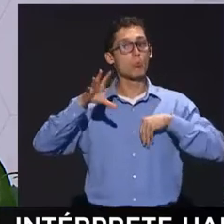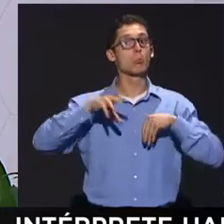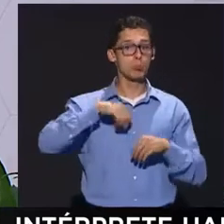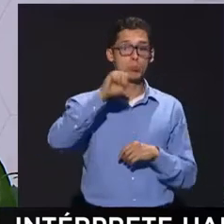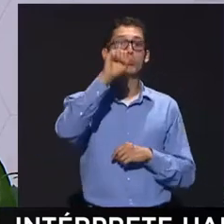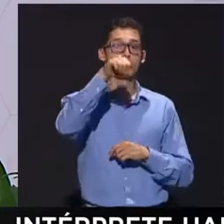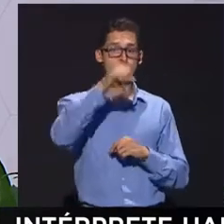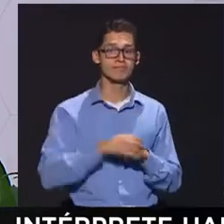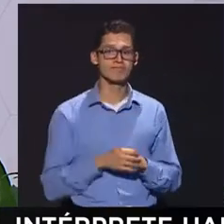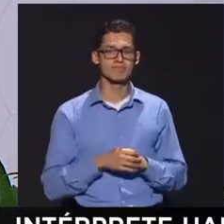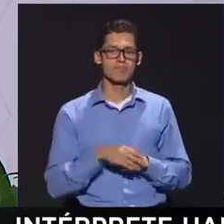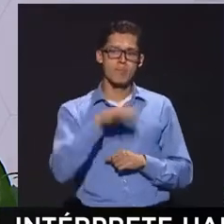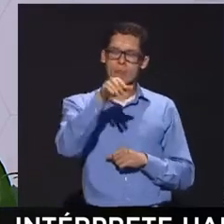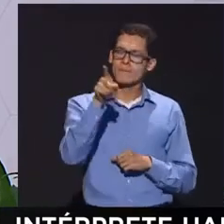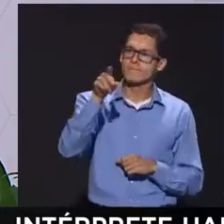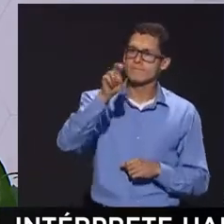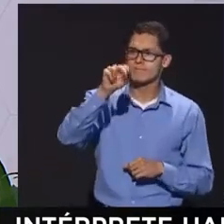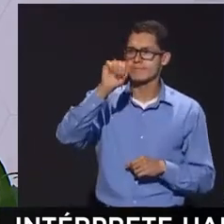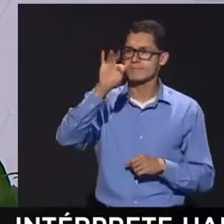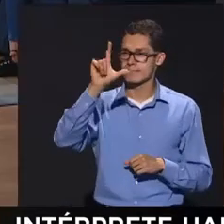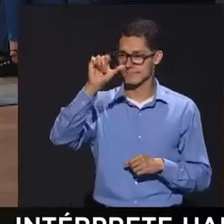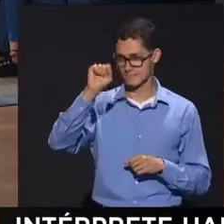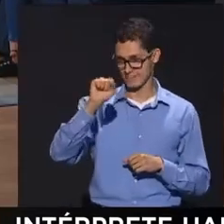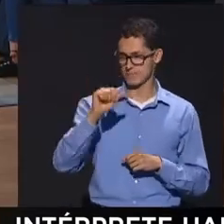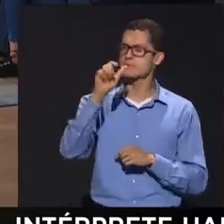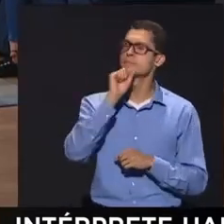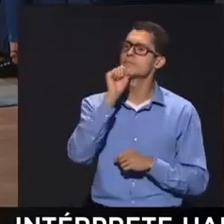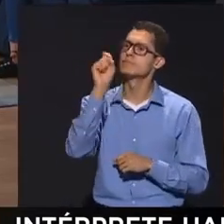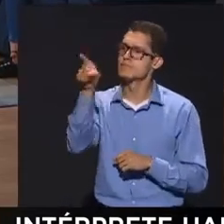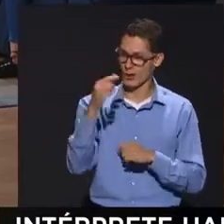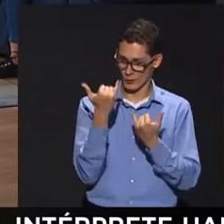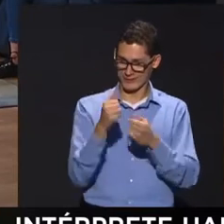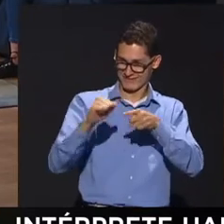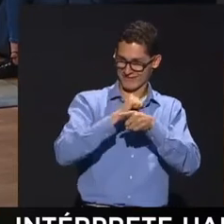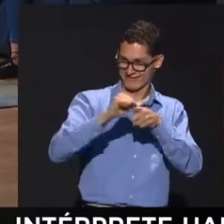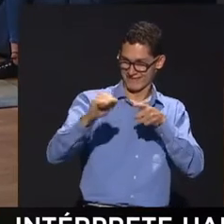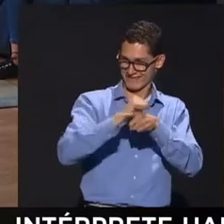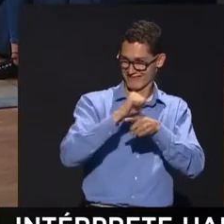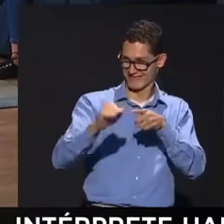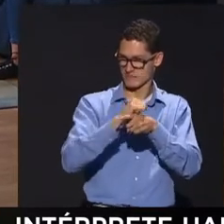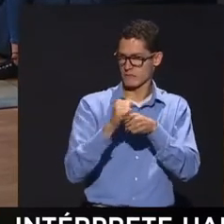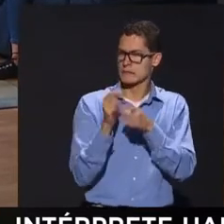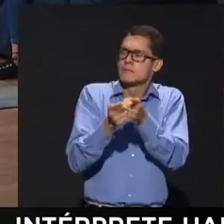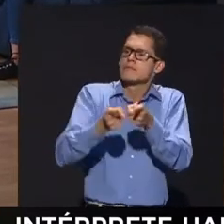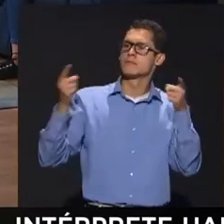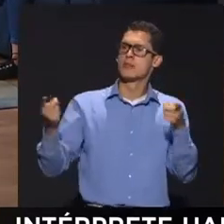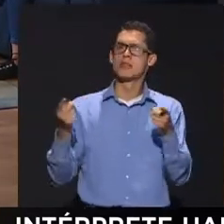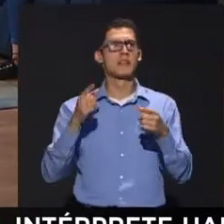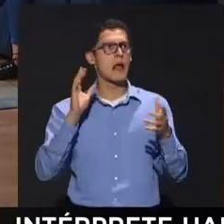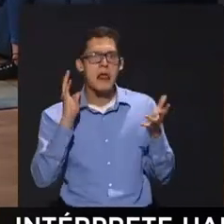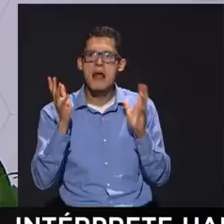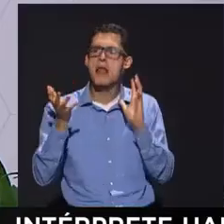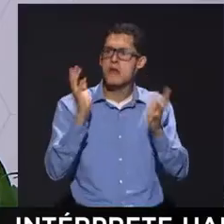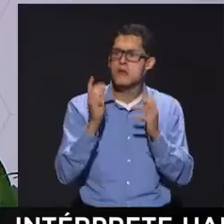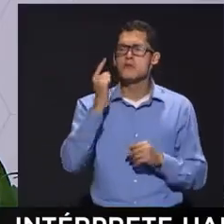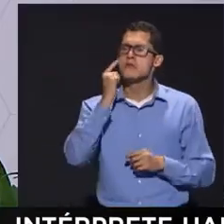Natalia, hablemos de esta relación luego de este ejercicio que acabamos de hacer, cómo nos influye y cómo influye